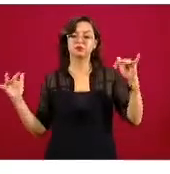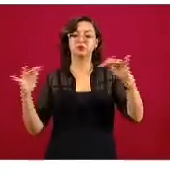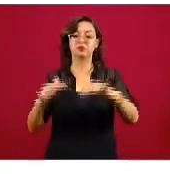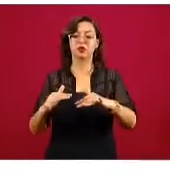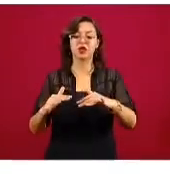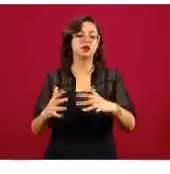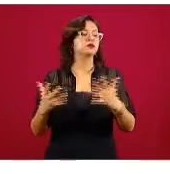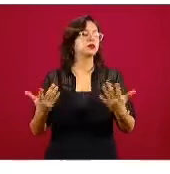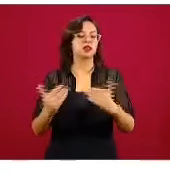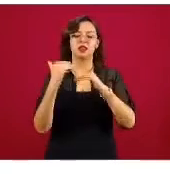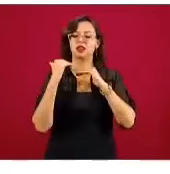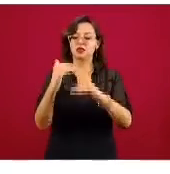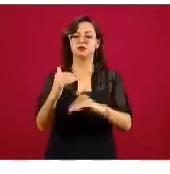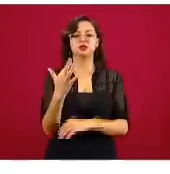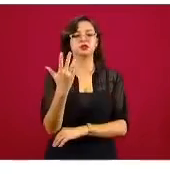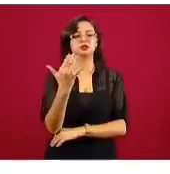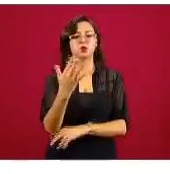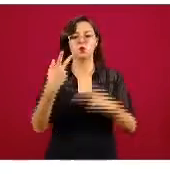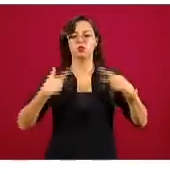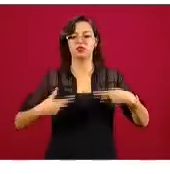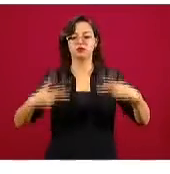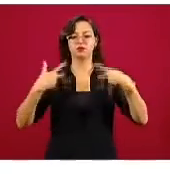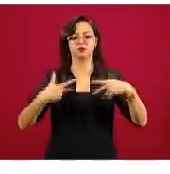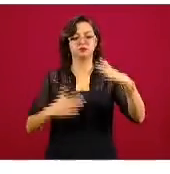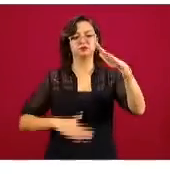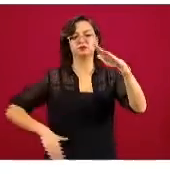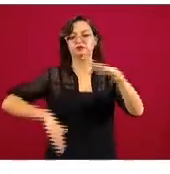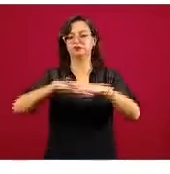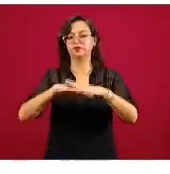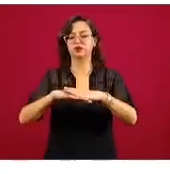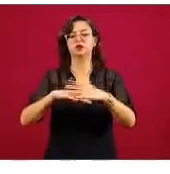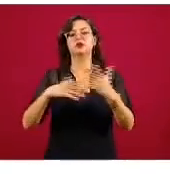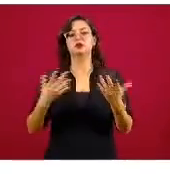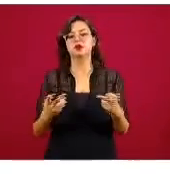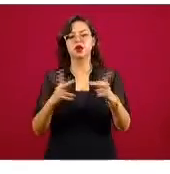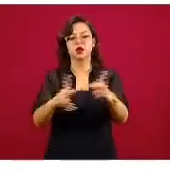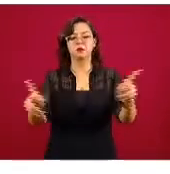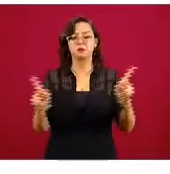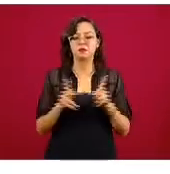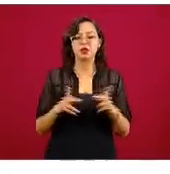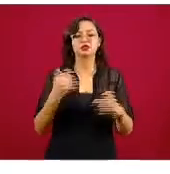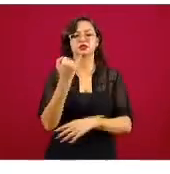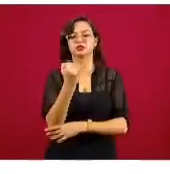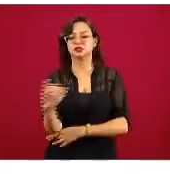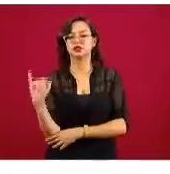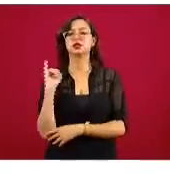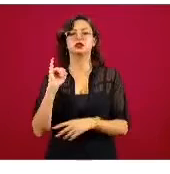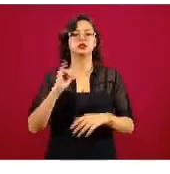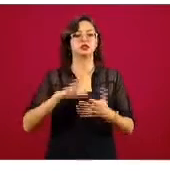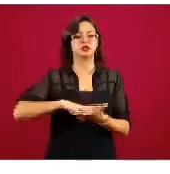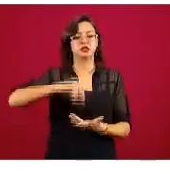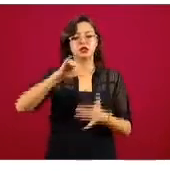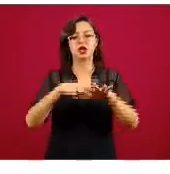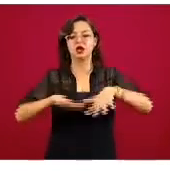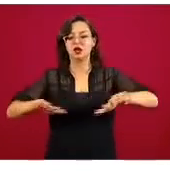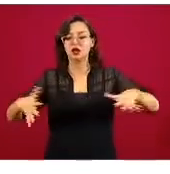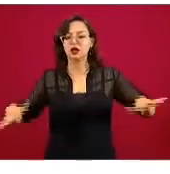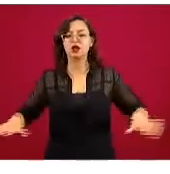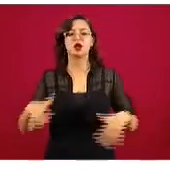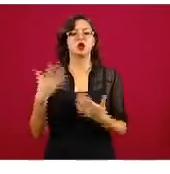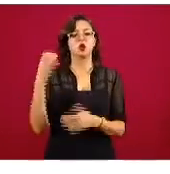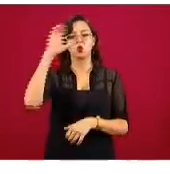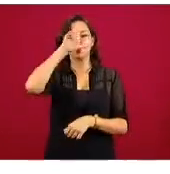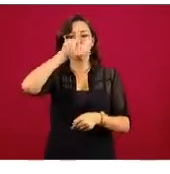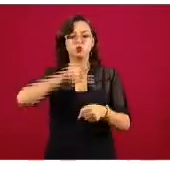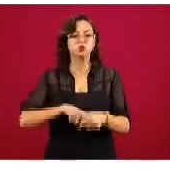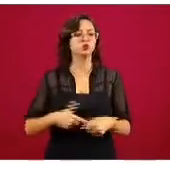de 50 personas para que no se reunieran en plazas públicas, en jardines, en playas, en espacios